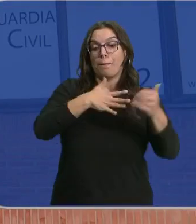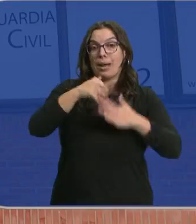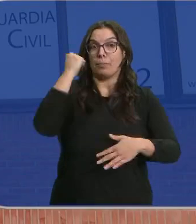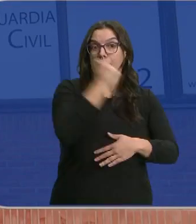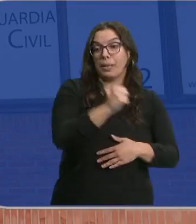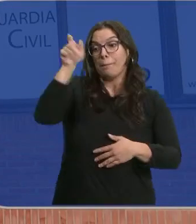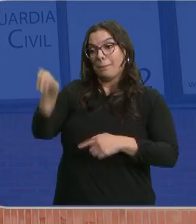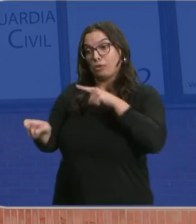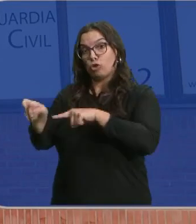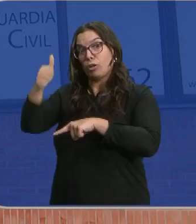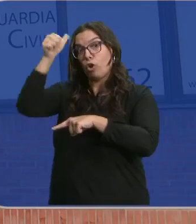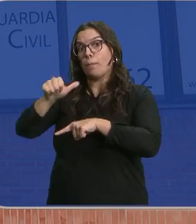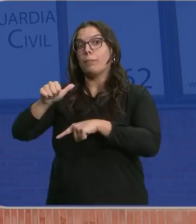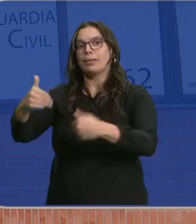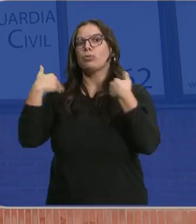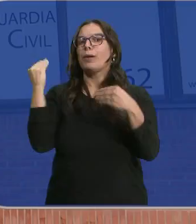presuntamente, de su cuidador.